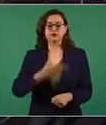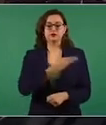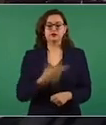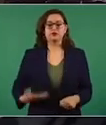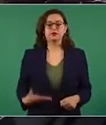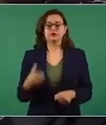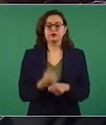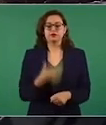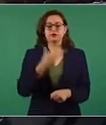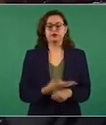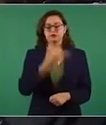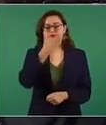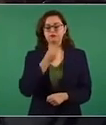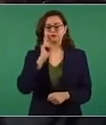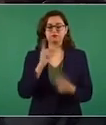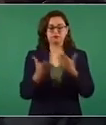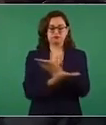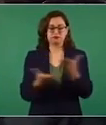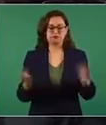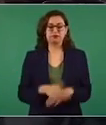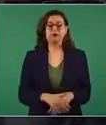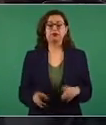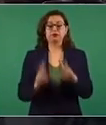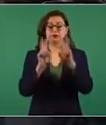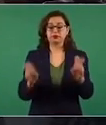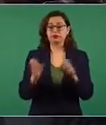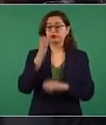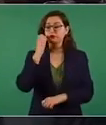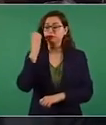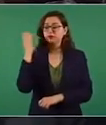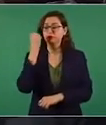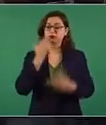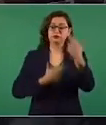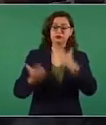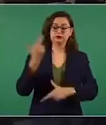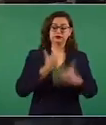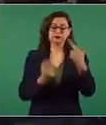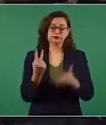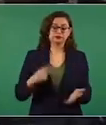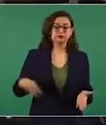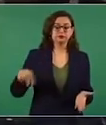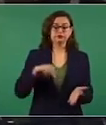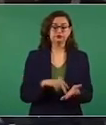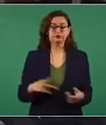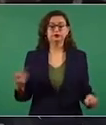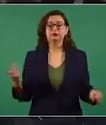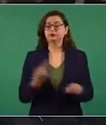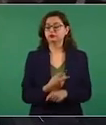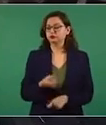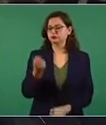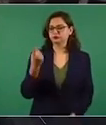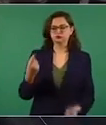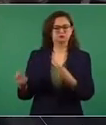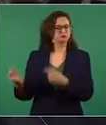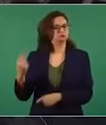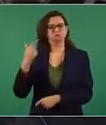secretarios, subsecretarios. Siguiendo con el tema de regreso a clases presenciales, como parte de estas resistencias que ya menciona,